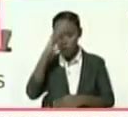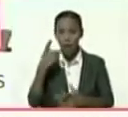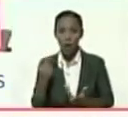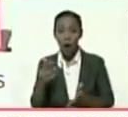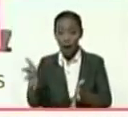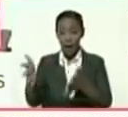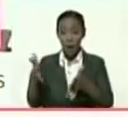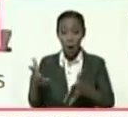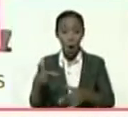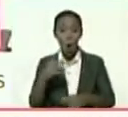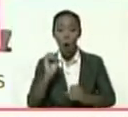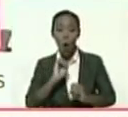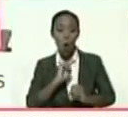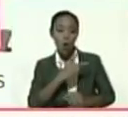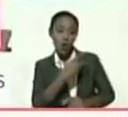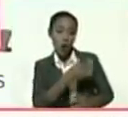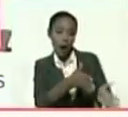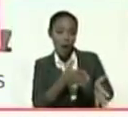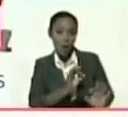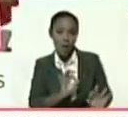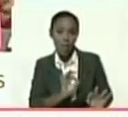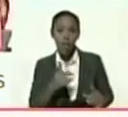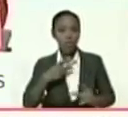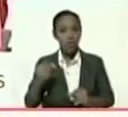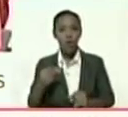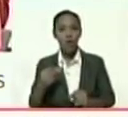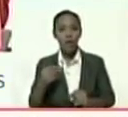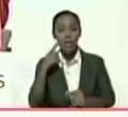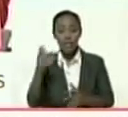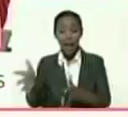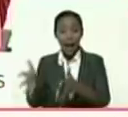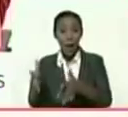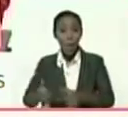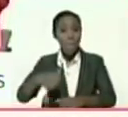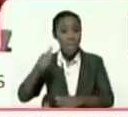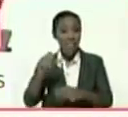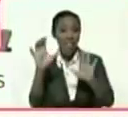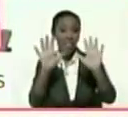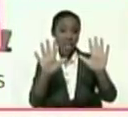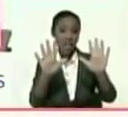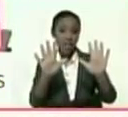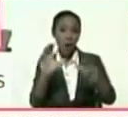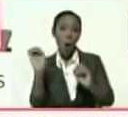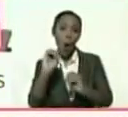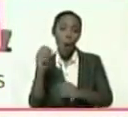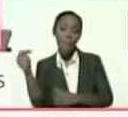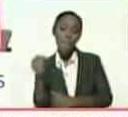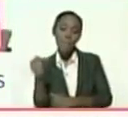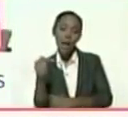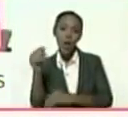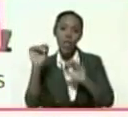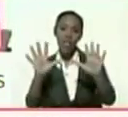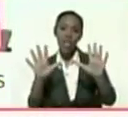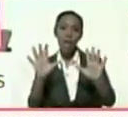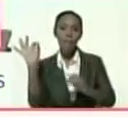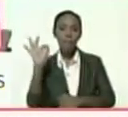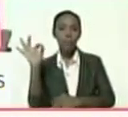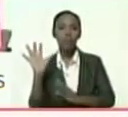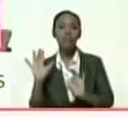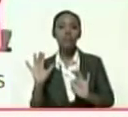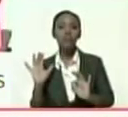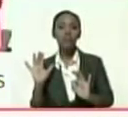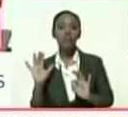ganó las elecciones. Es si la ganó con más de 10 o con menos de 10.